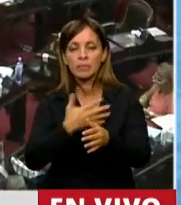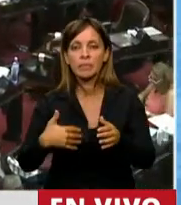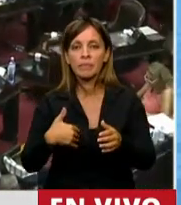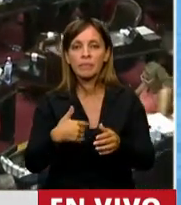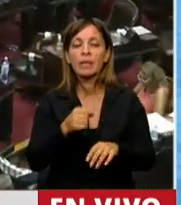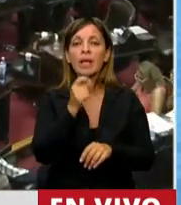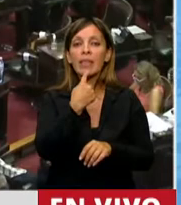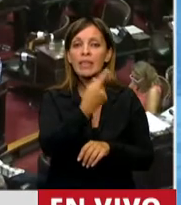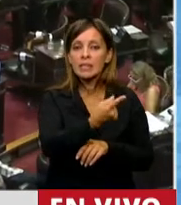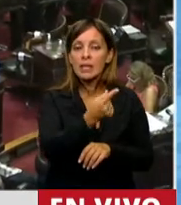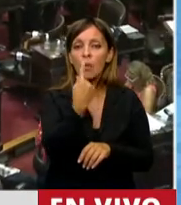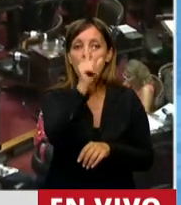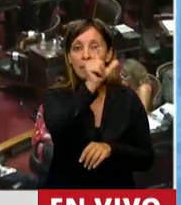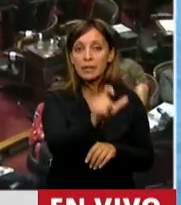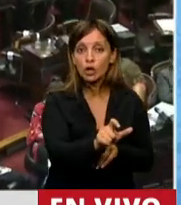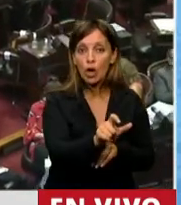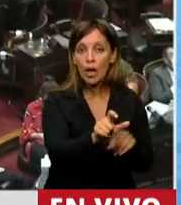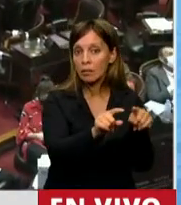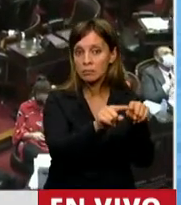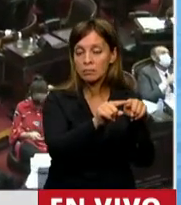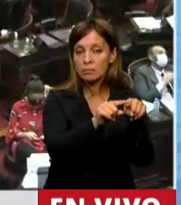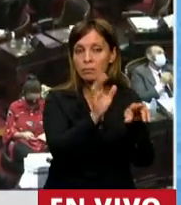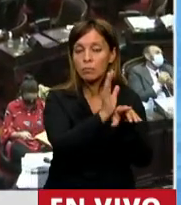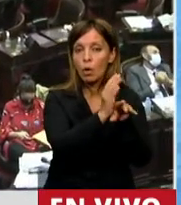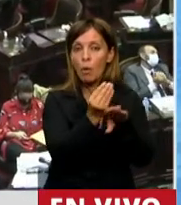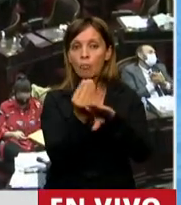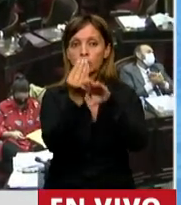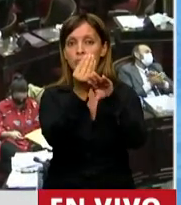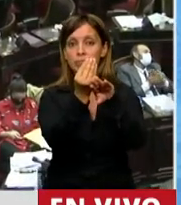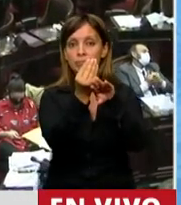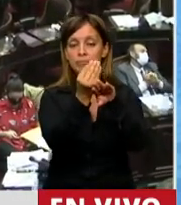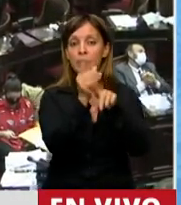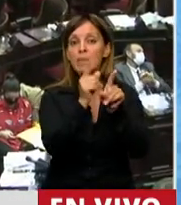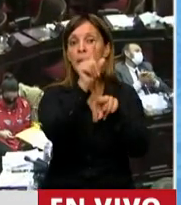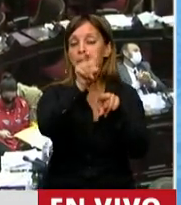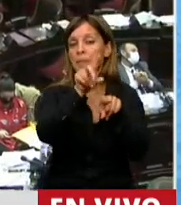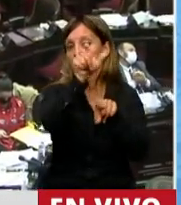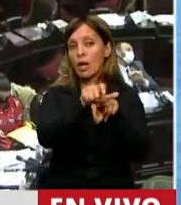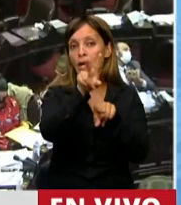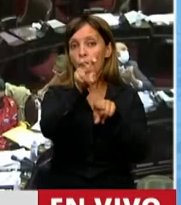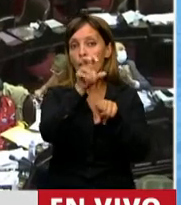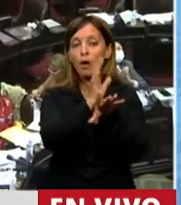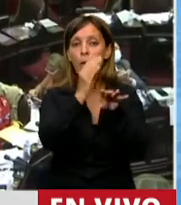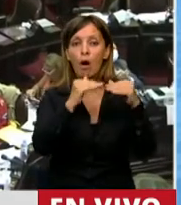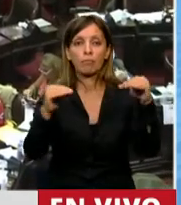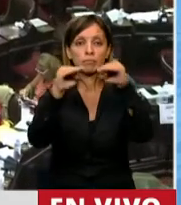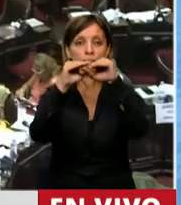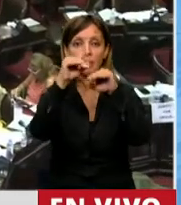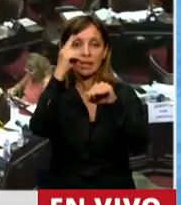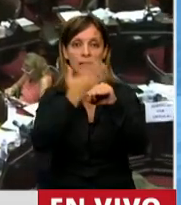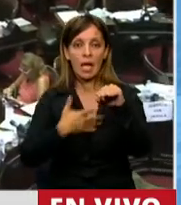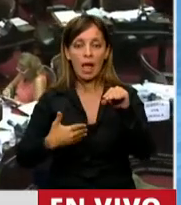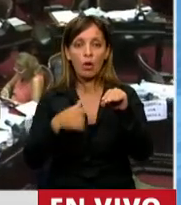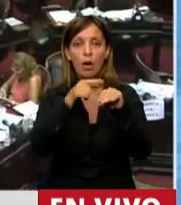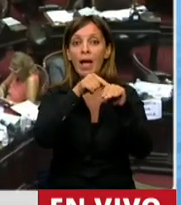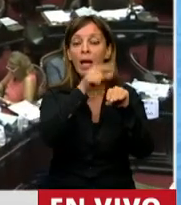en colocar a un sujeto en la posición de otro, en este caso el sujeto que cobró se coloca en la situación del Estado, y asumiría así